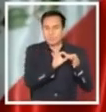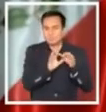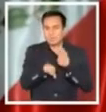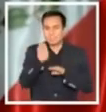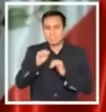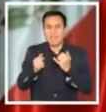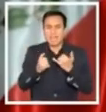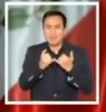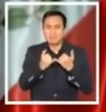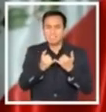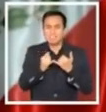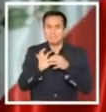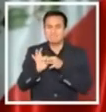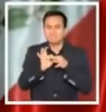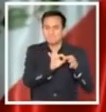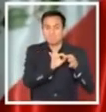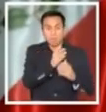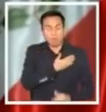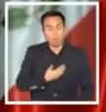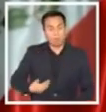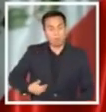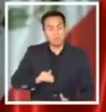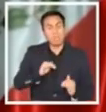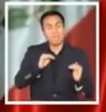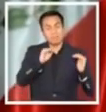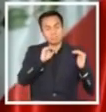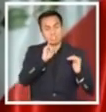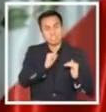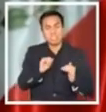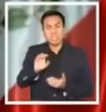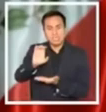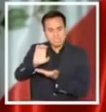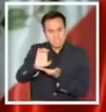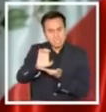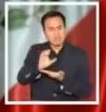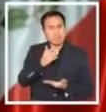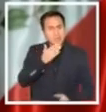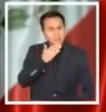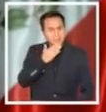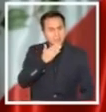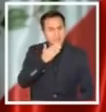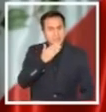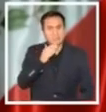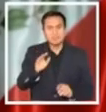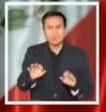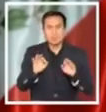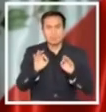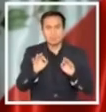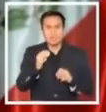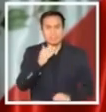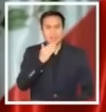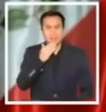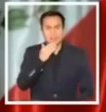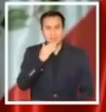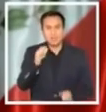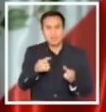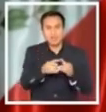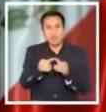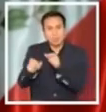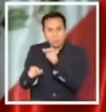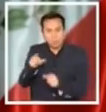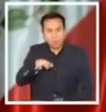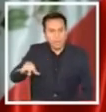amistad profunda, no solamente a nivel de gobierno, de Estado, sino de manera muy especial entre sus